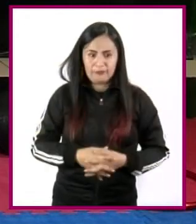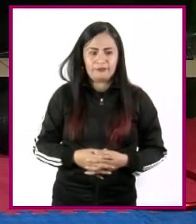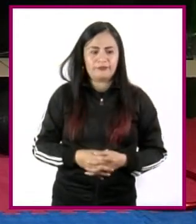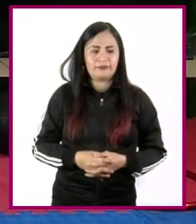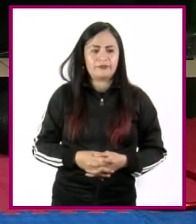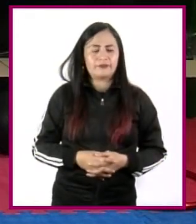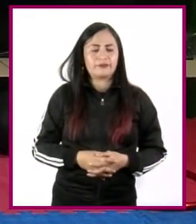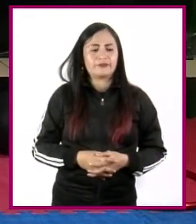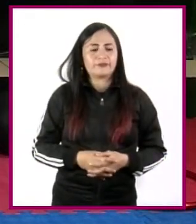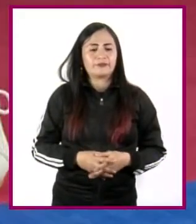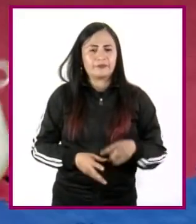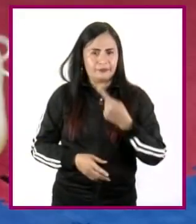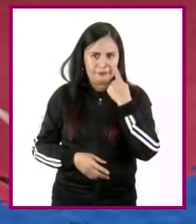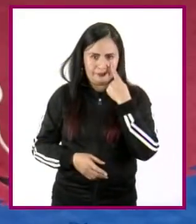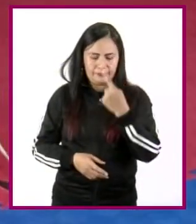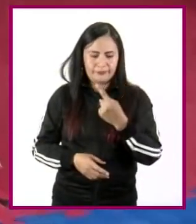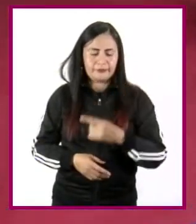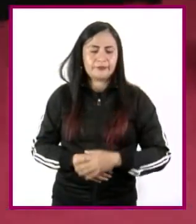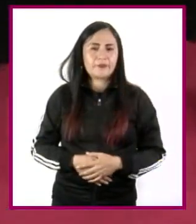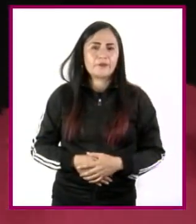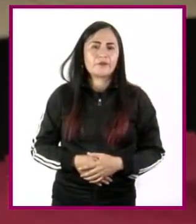vámonos.